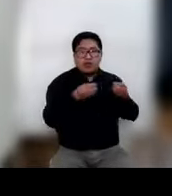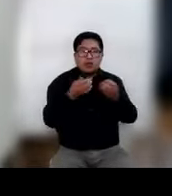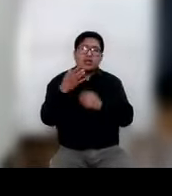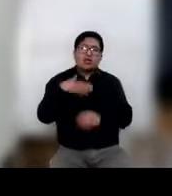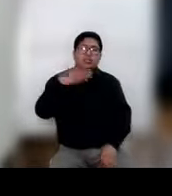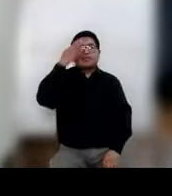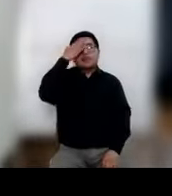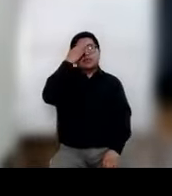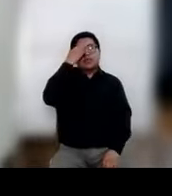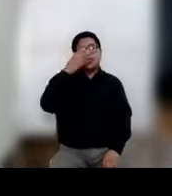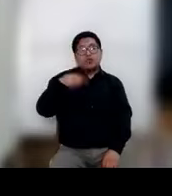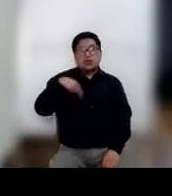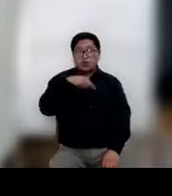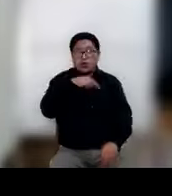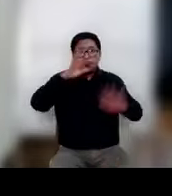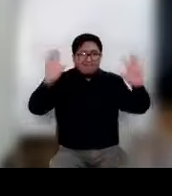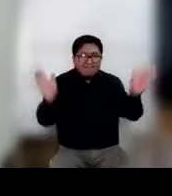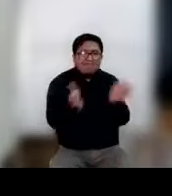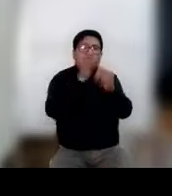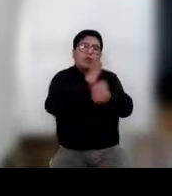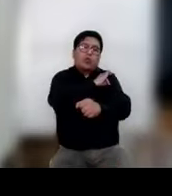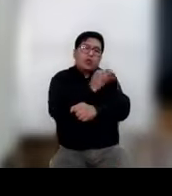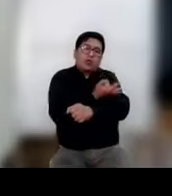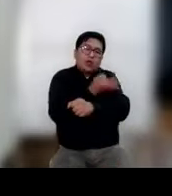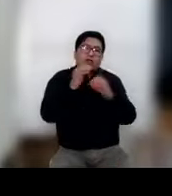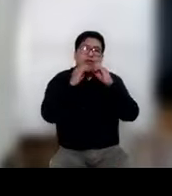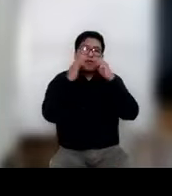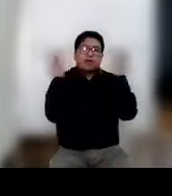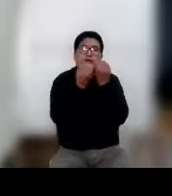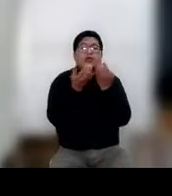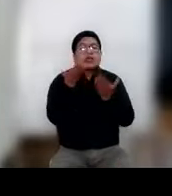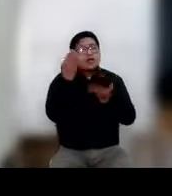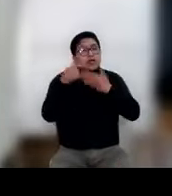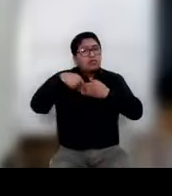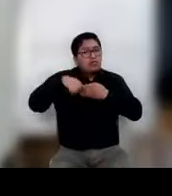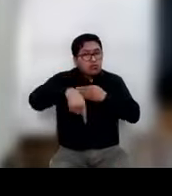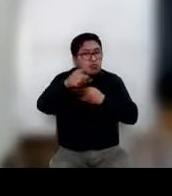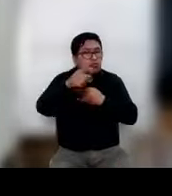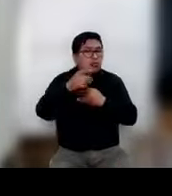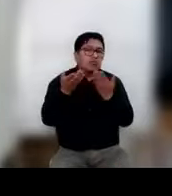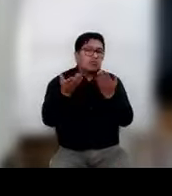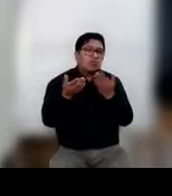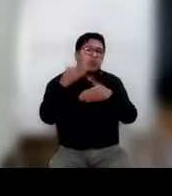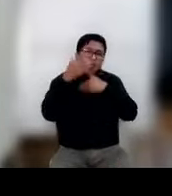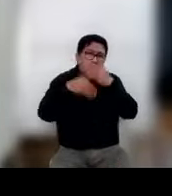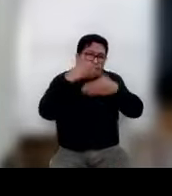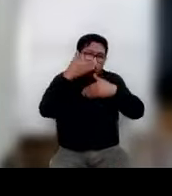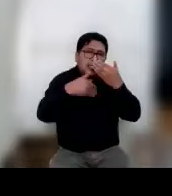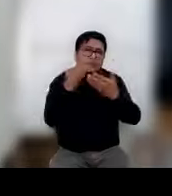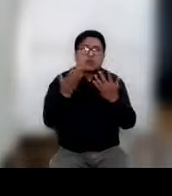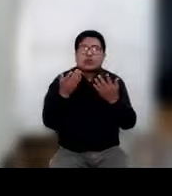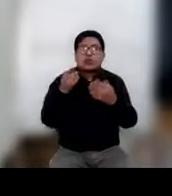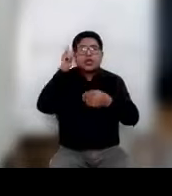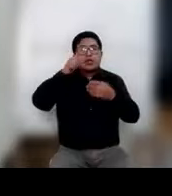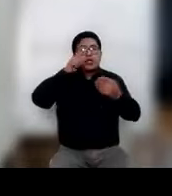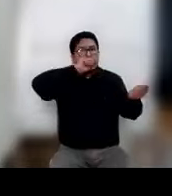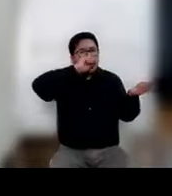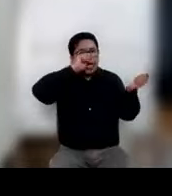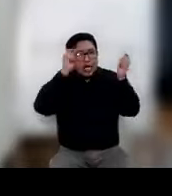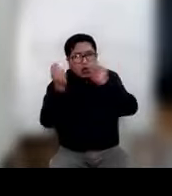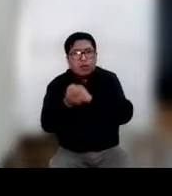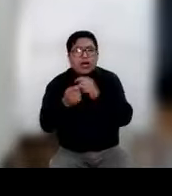y quizás llevar adelante procesos de escucha a procesos de renovación procesos